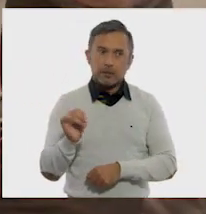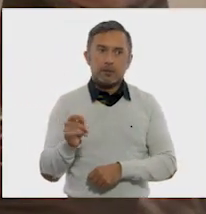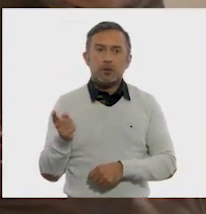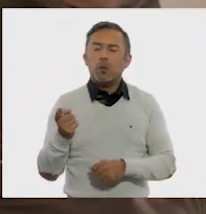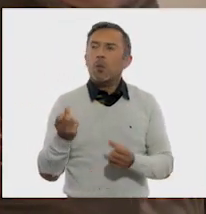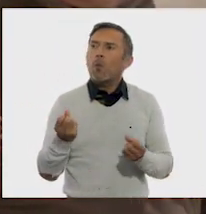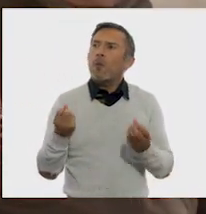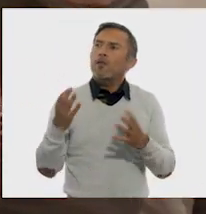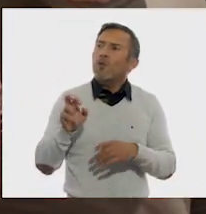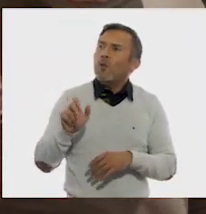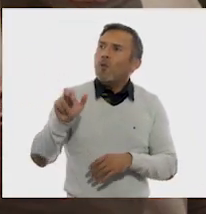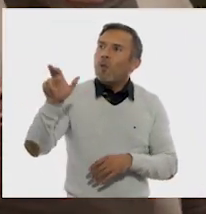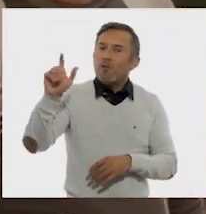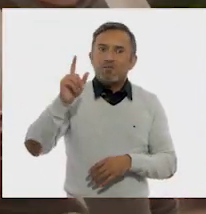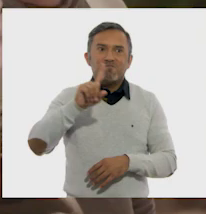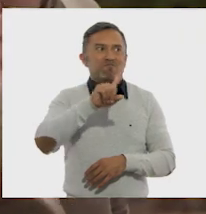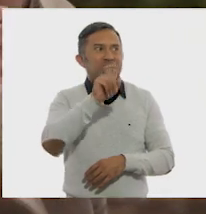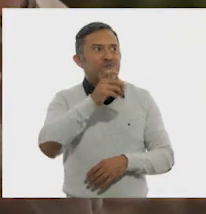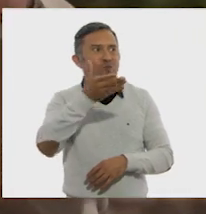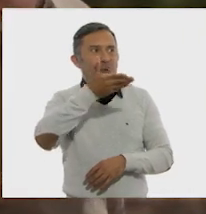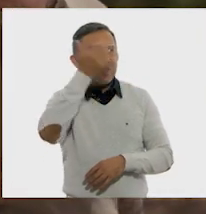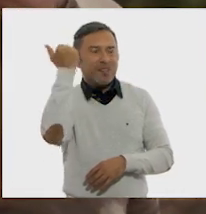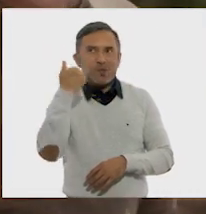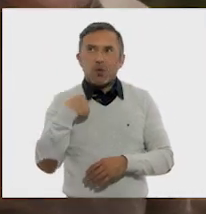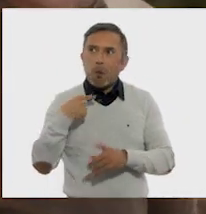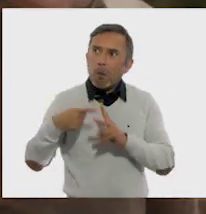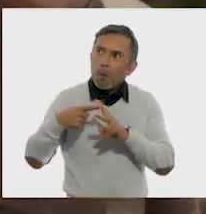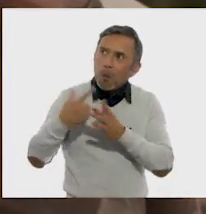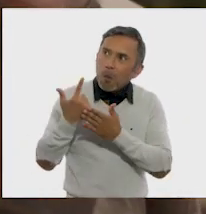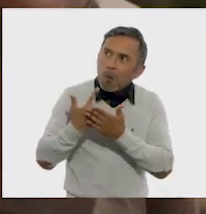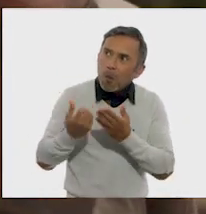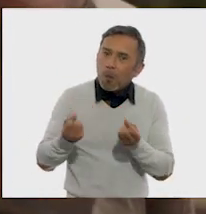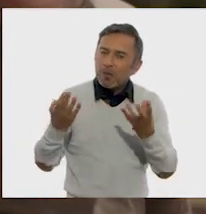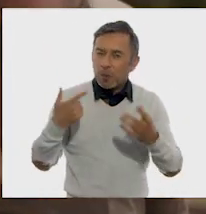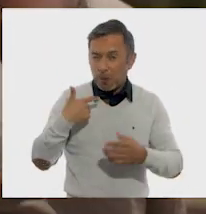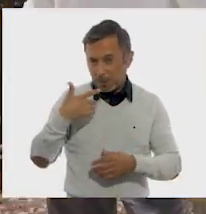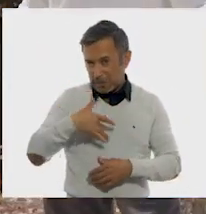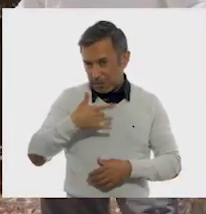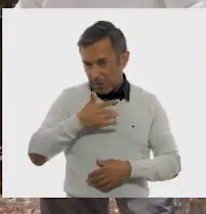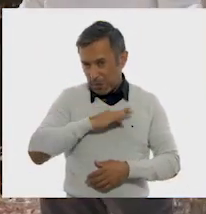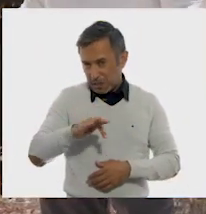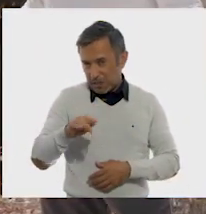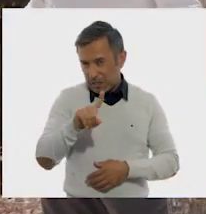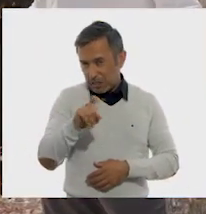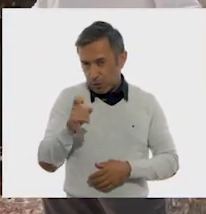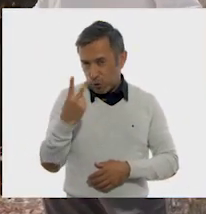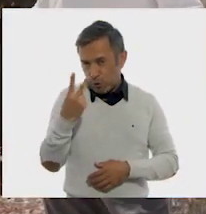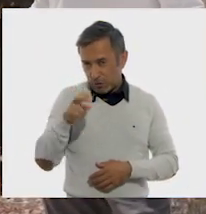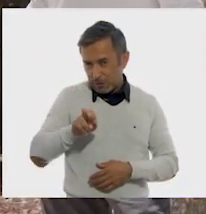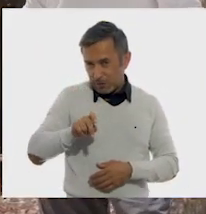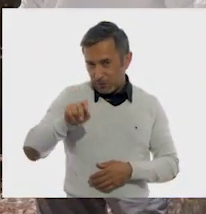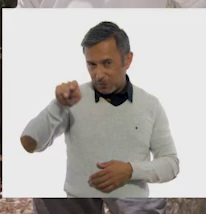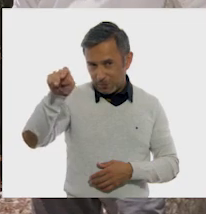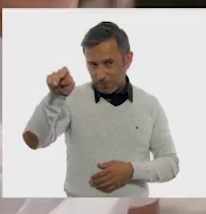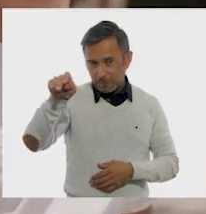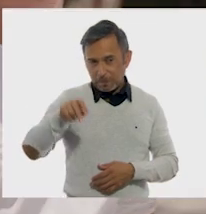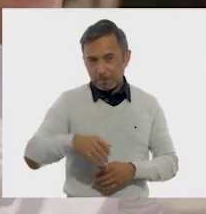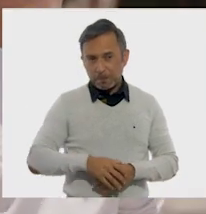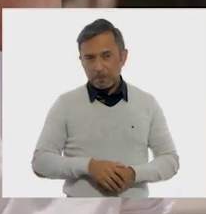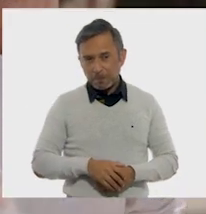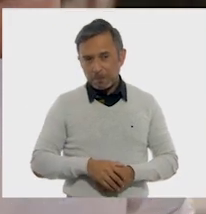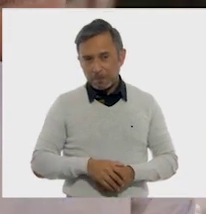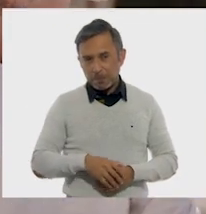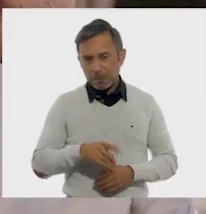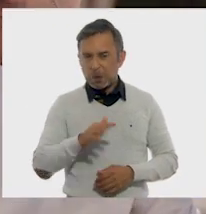contado. O sea, que yo le calculo que unos 102. Yo unos 90. Yo como